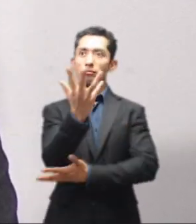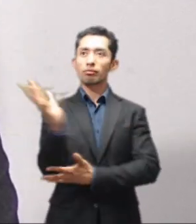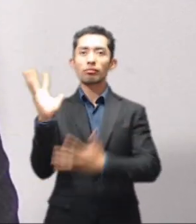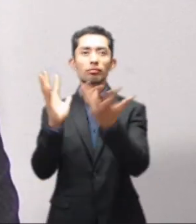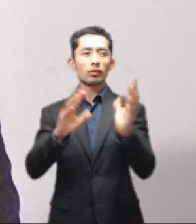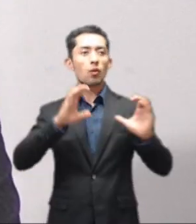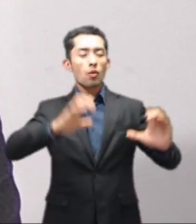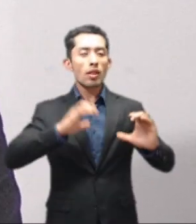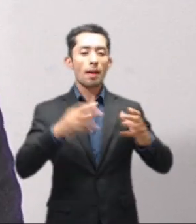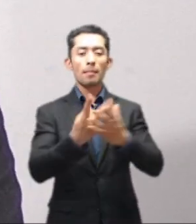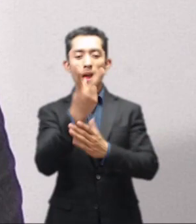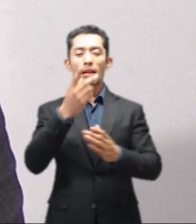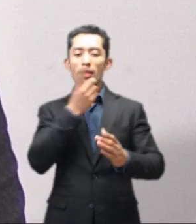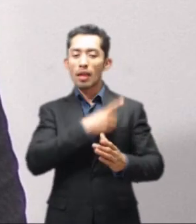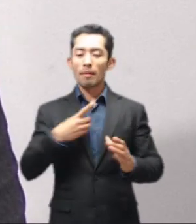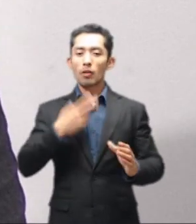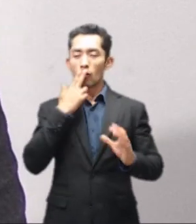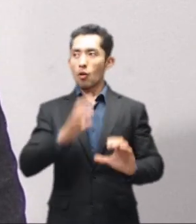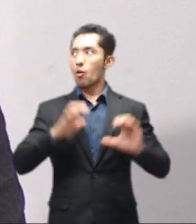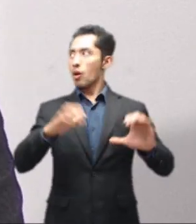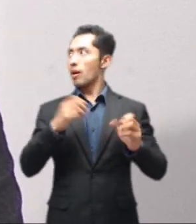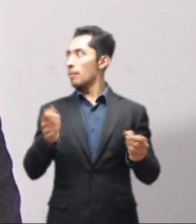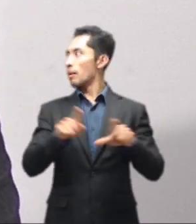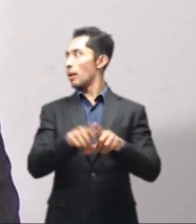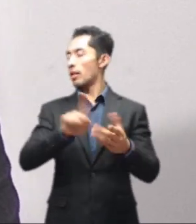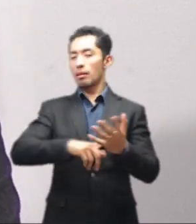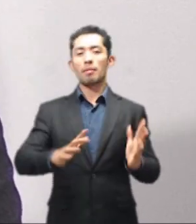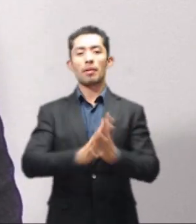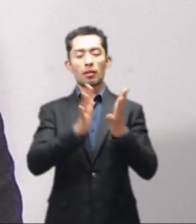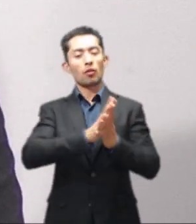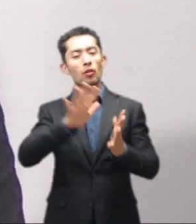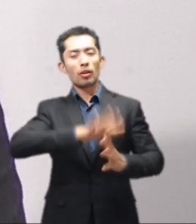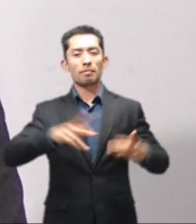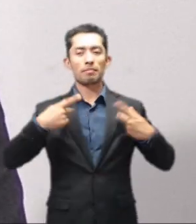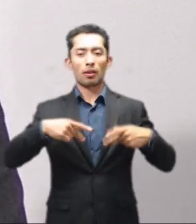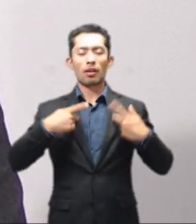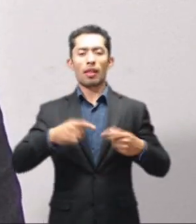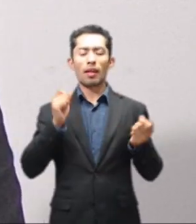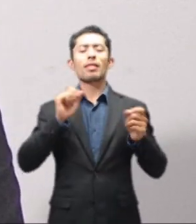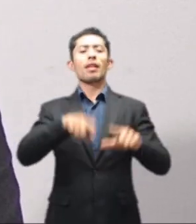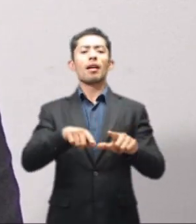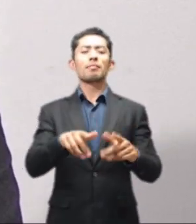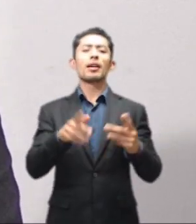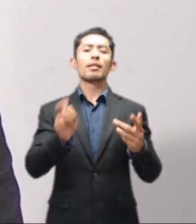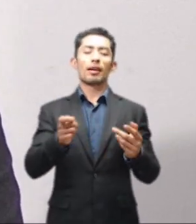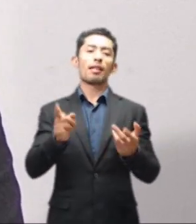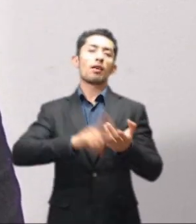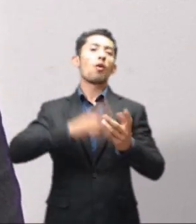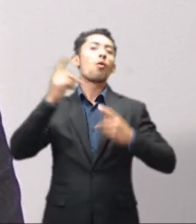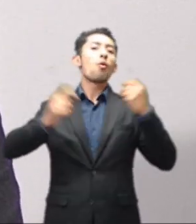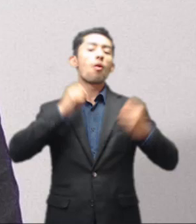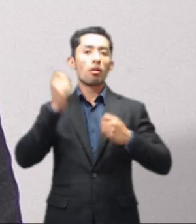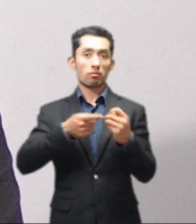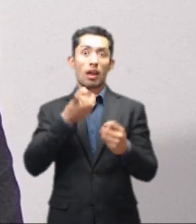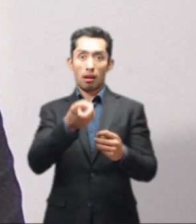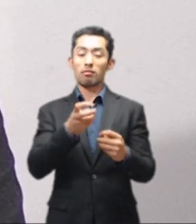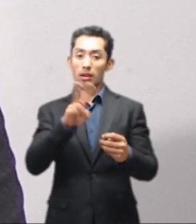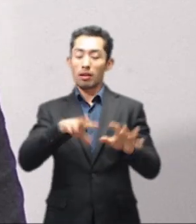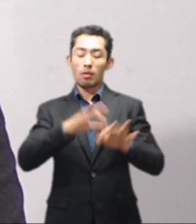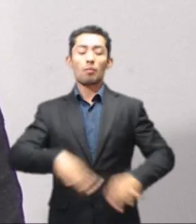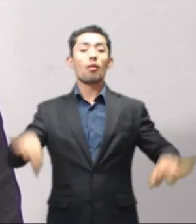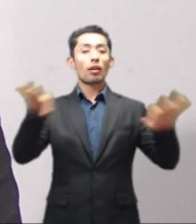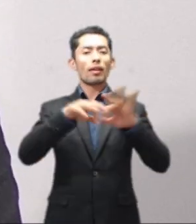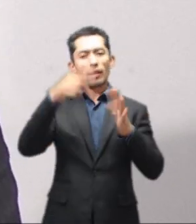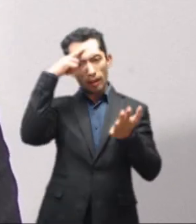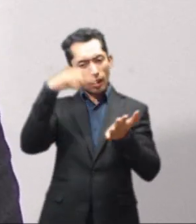los árboles las plantas y también pues se genera esta participación ciudadana también de ahí el turismo es una parte muy importante creo que